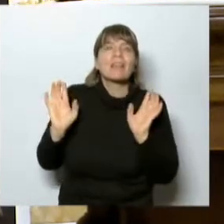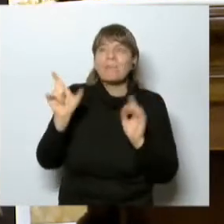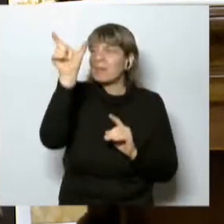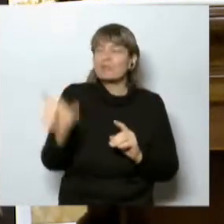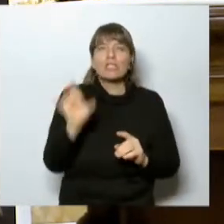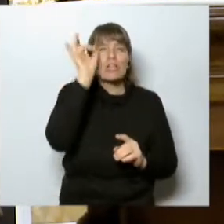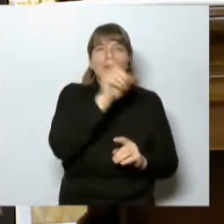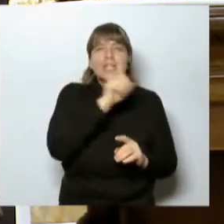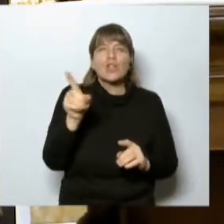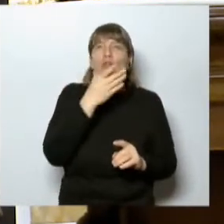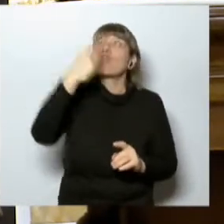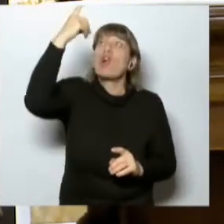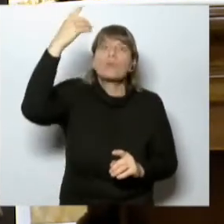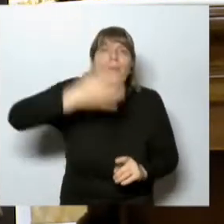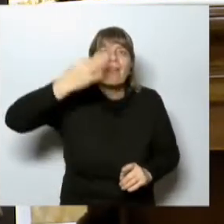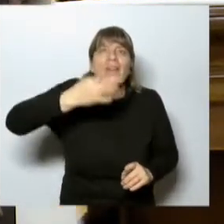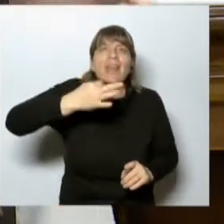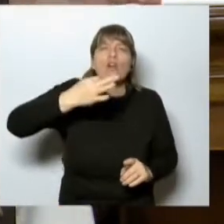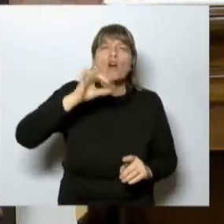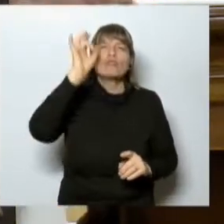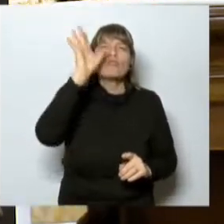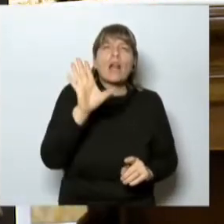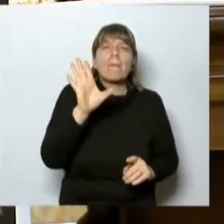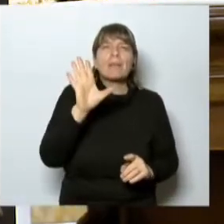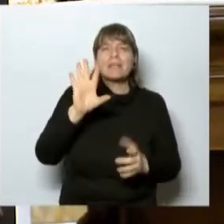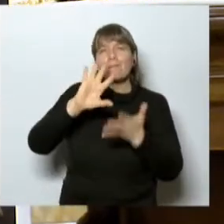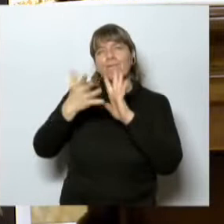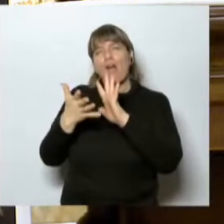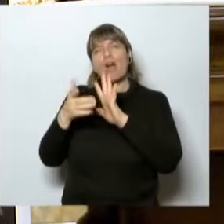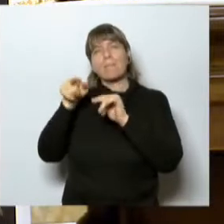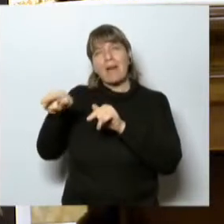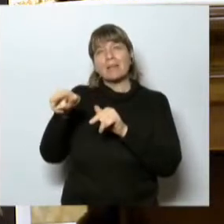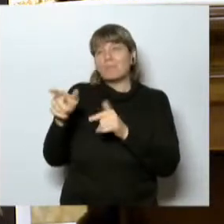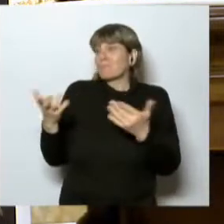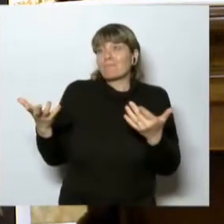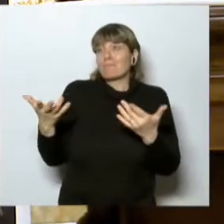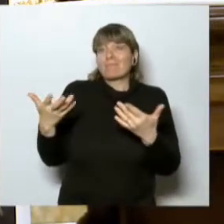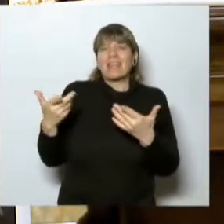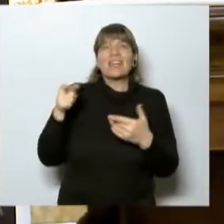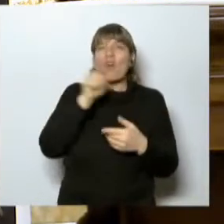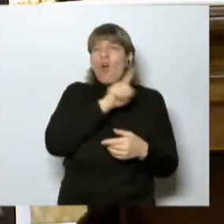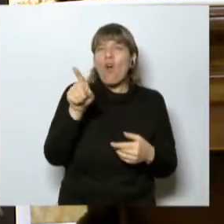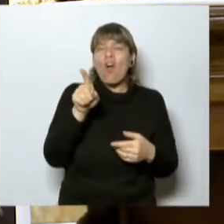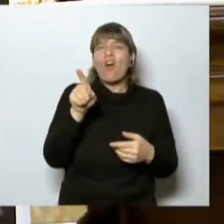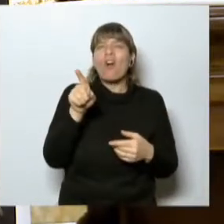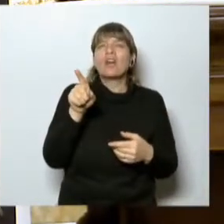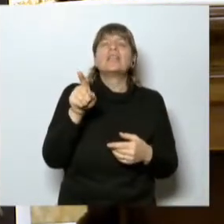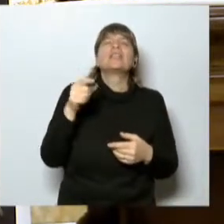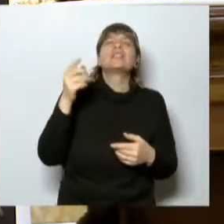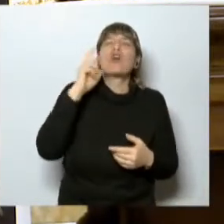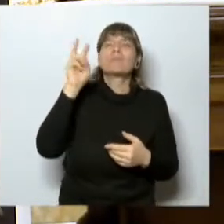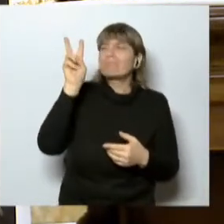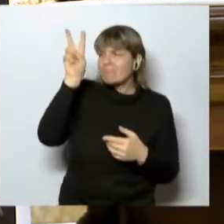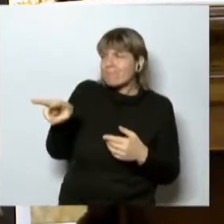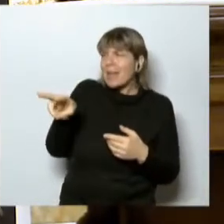Dios y hombre verdadero, no son solamente los gestos, porque no lo vamos a encontrar ahí, sino que es la lectura